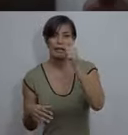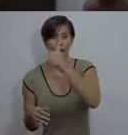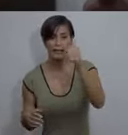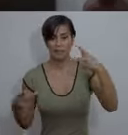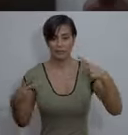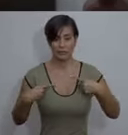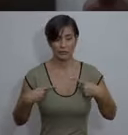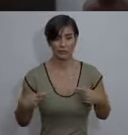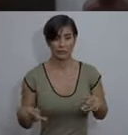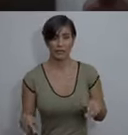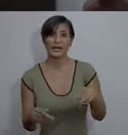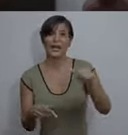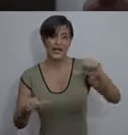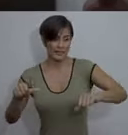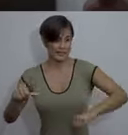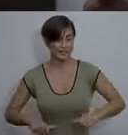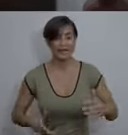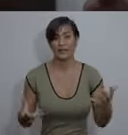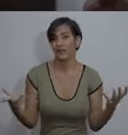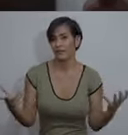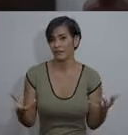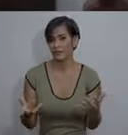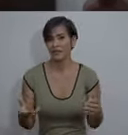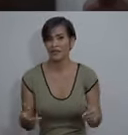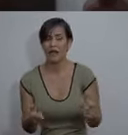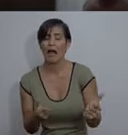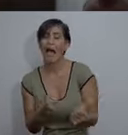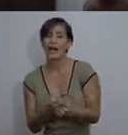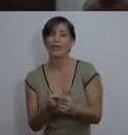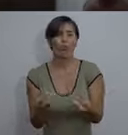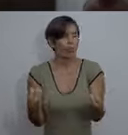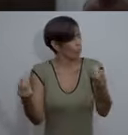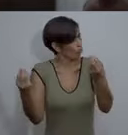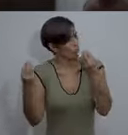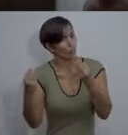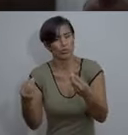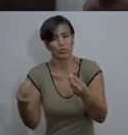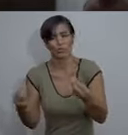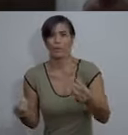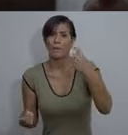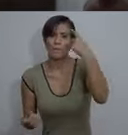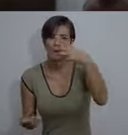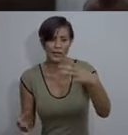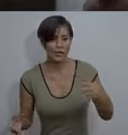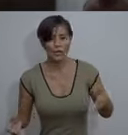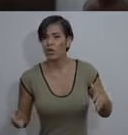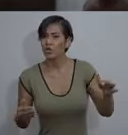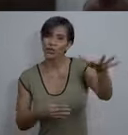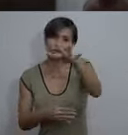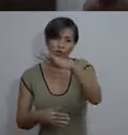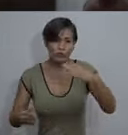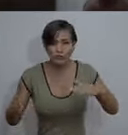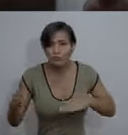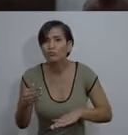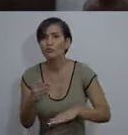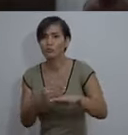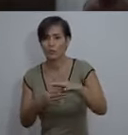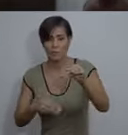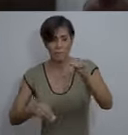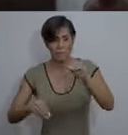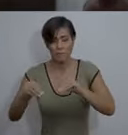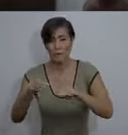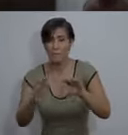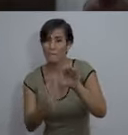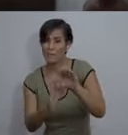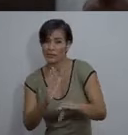colimense desde su ámbito de actividad debe poner algo o mucho de su parte para que salgamos adelante reducir la